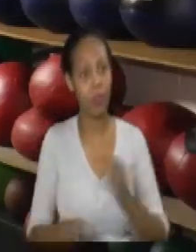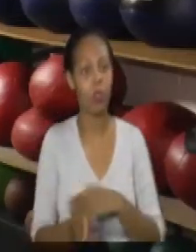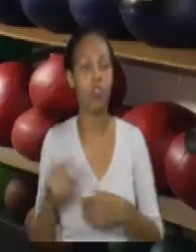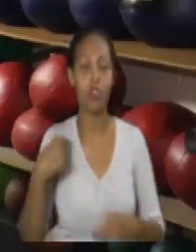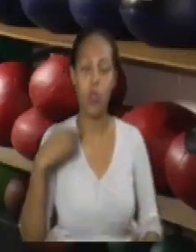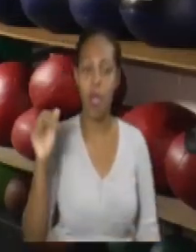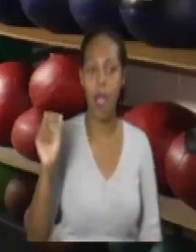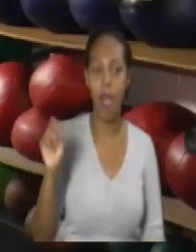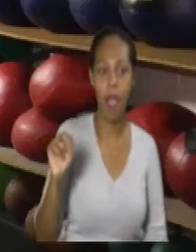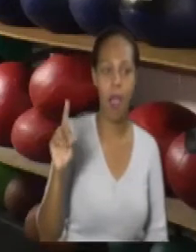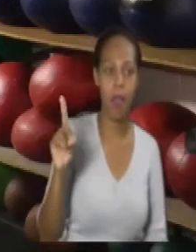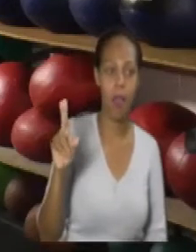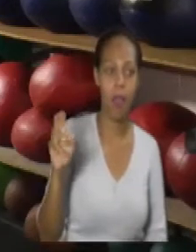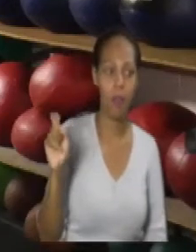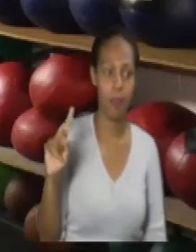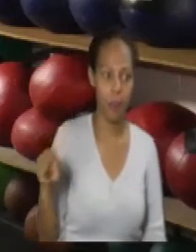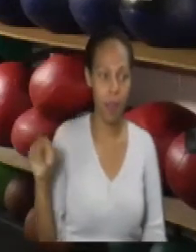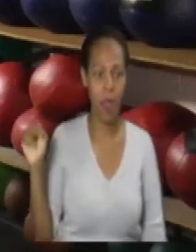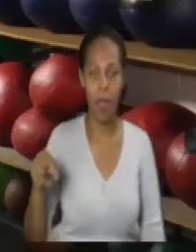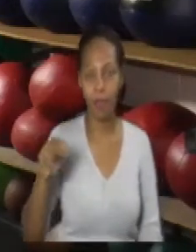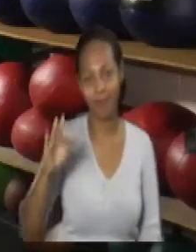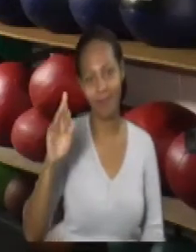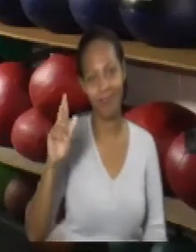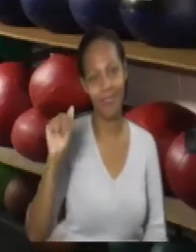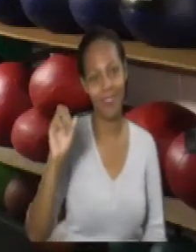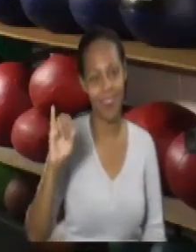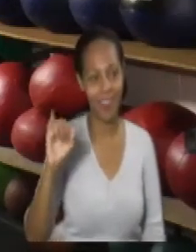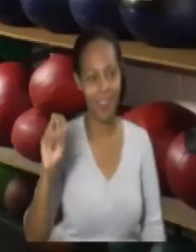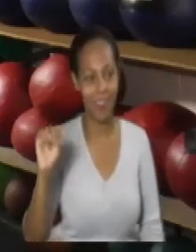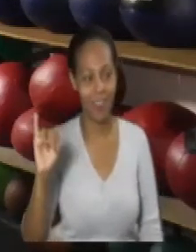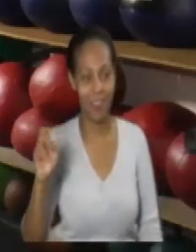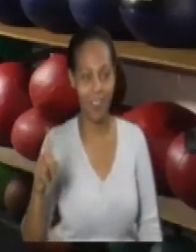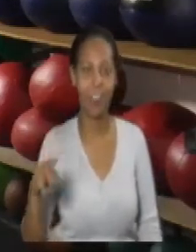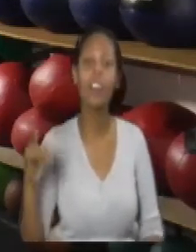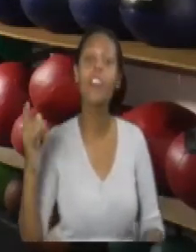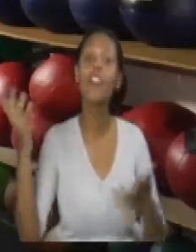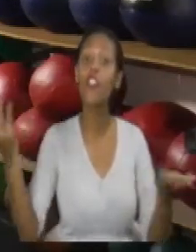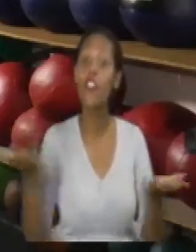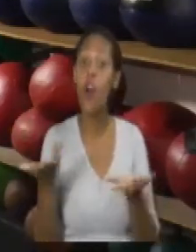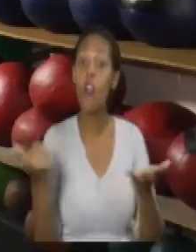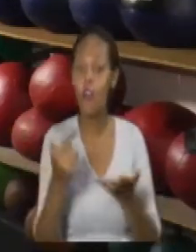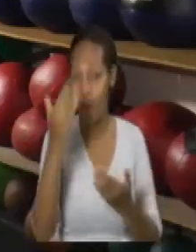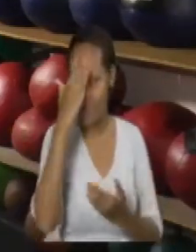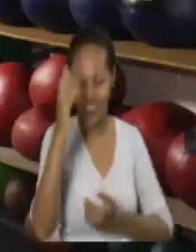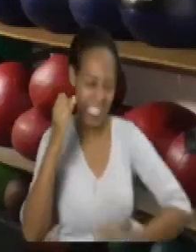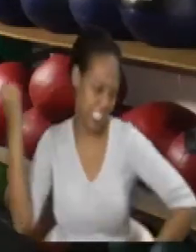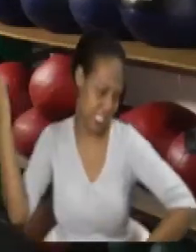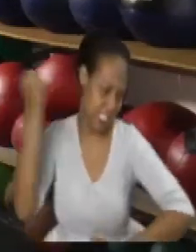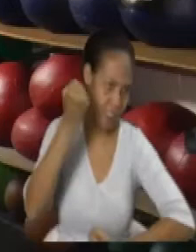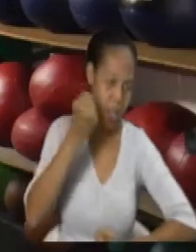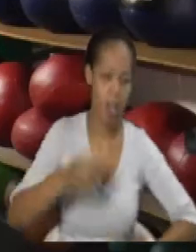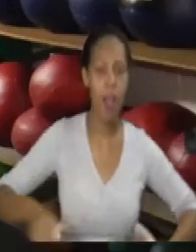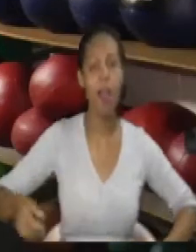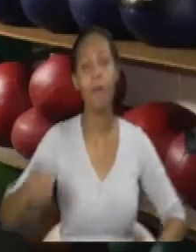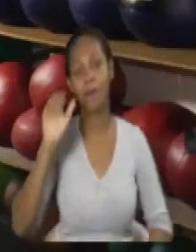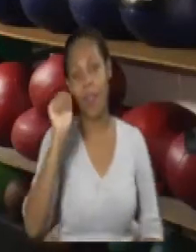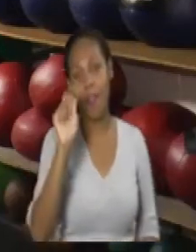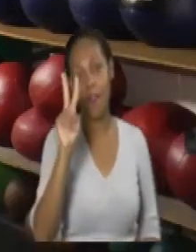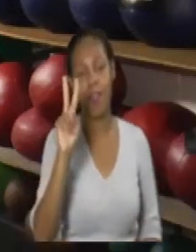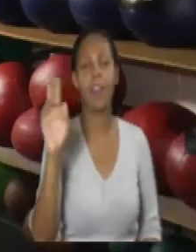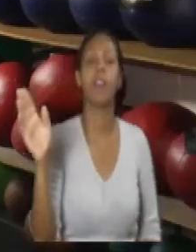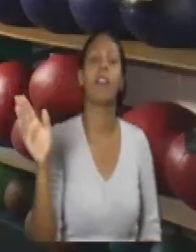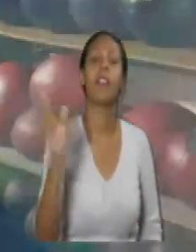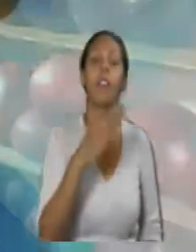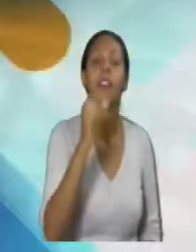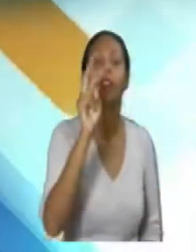Andrés Urán, de Zona Training 36, estamos ubicados frente al Monumento Cacique Pipatón, en la avenida 36, los